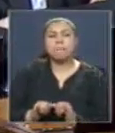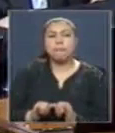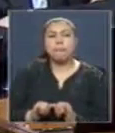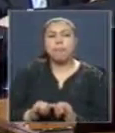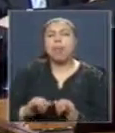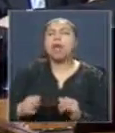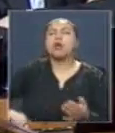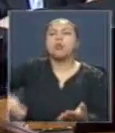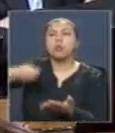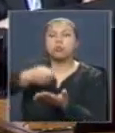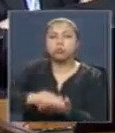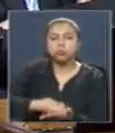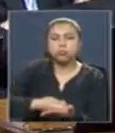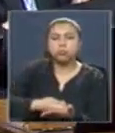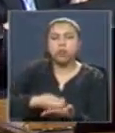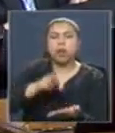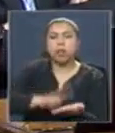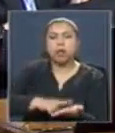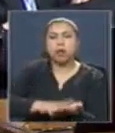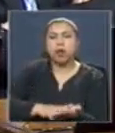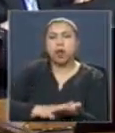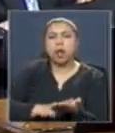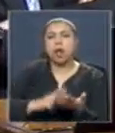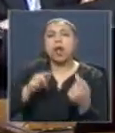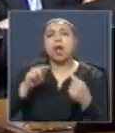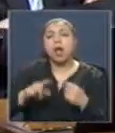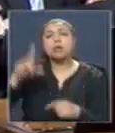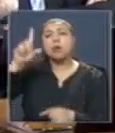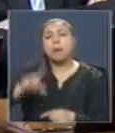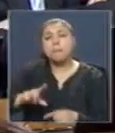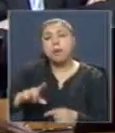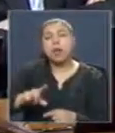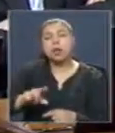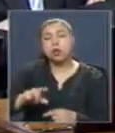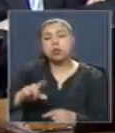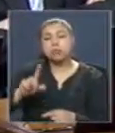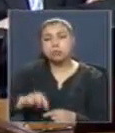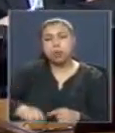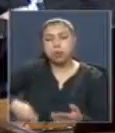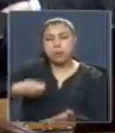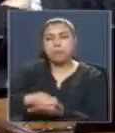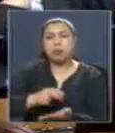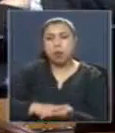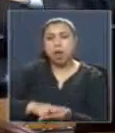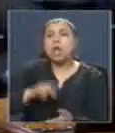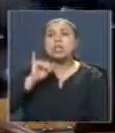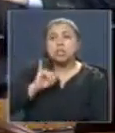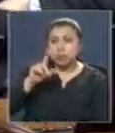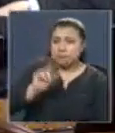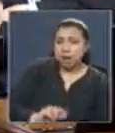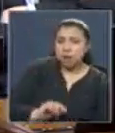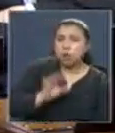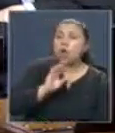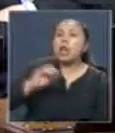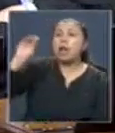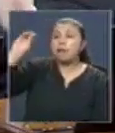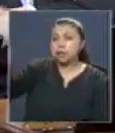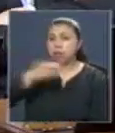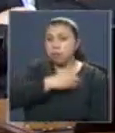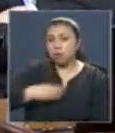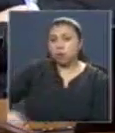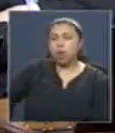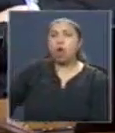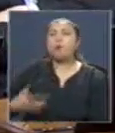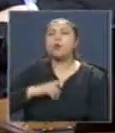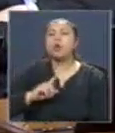del impuesto. ¿Generaba eso menor recaudación? Sí, y se lo dijimos al gobierno. Y por eso es que la primera